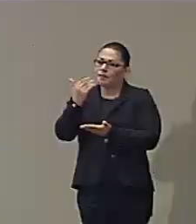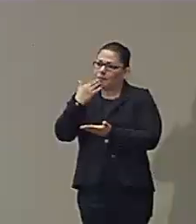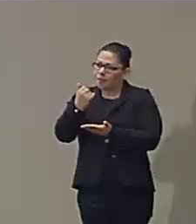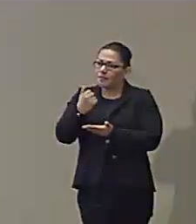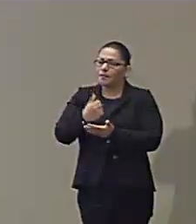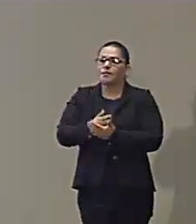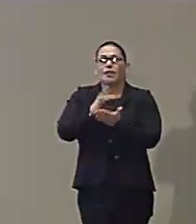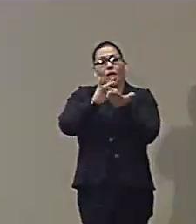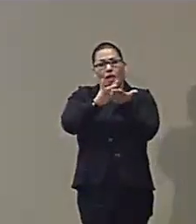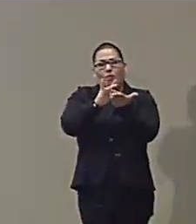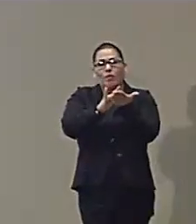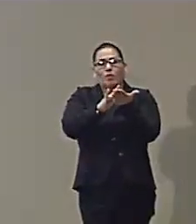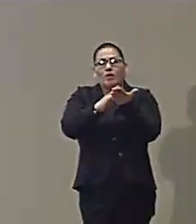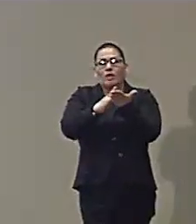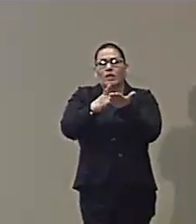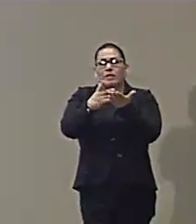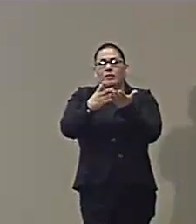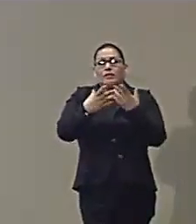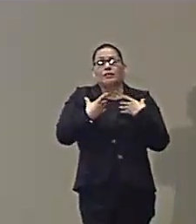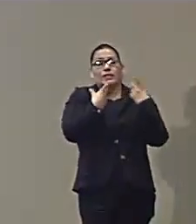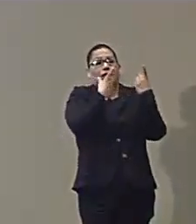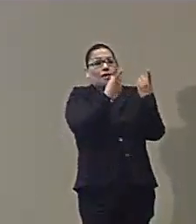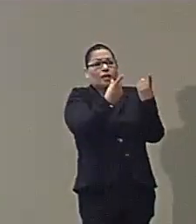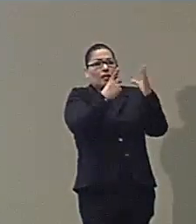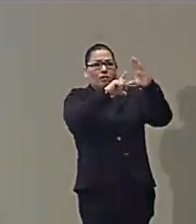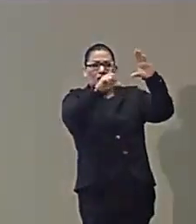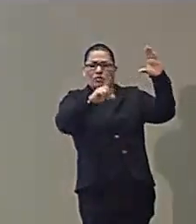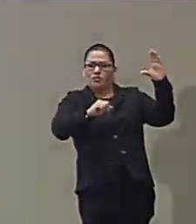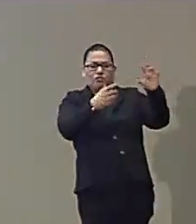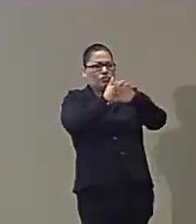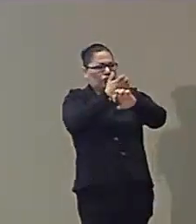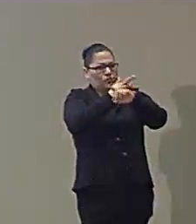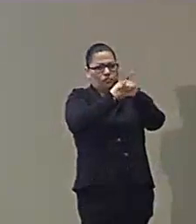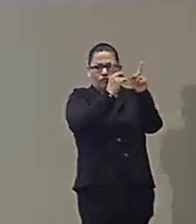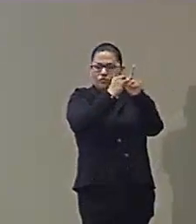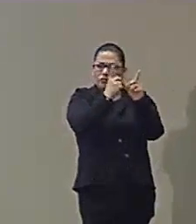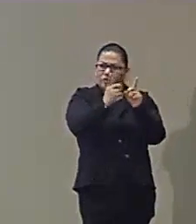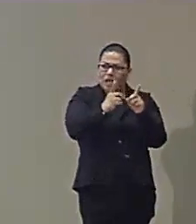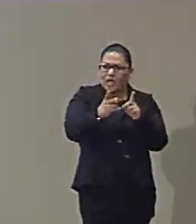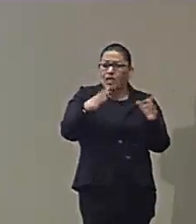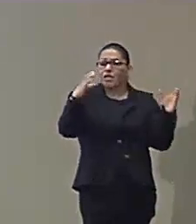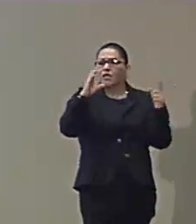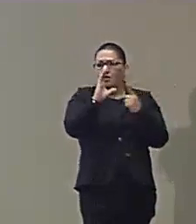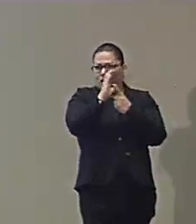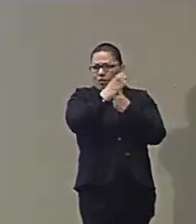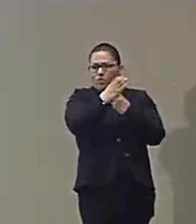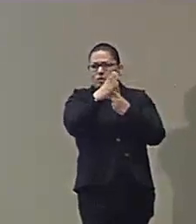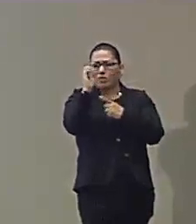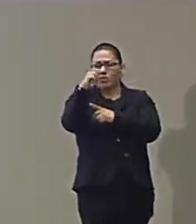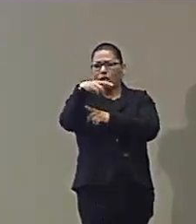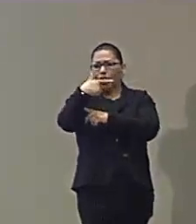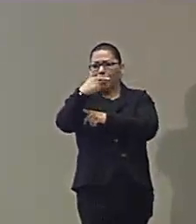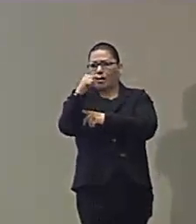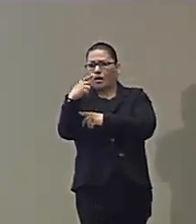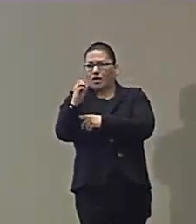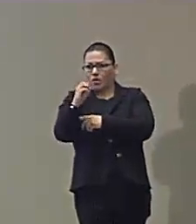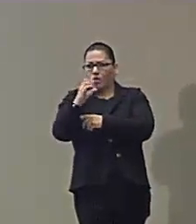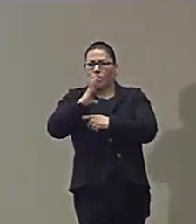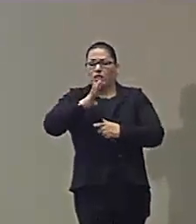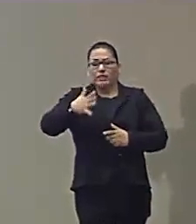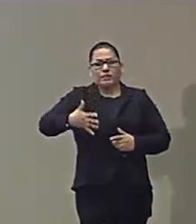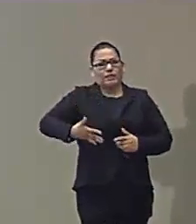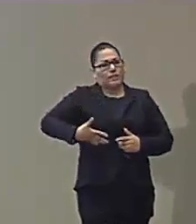que has brindado a los estados a los gobernadores y en especial a la comisión de turismo de conago que me honro en